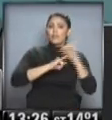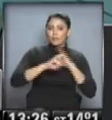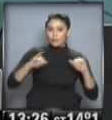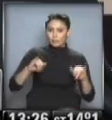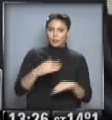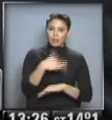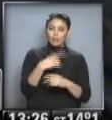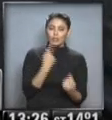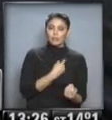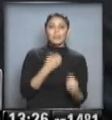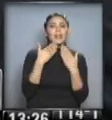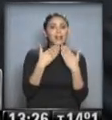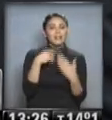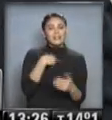domicilio Diego como siempre un placer Muchas gracias eh Por favor